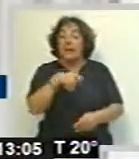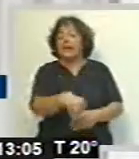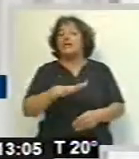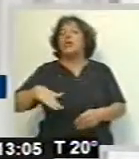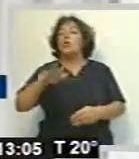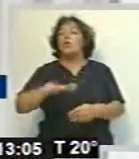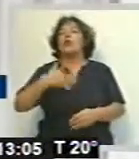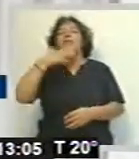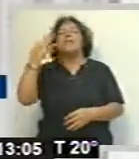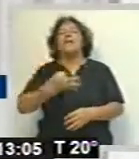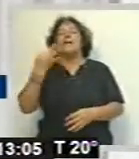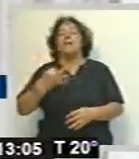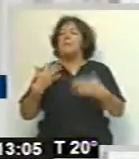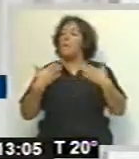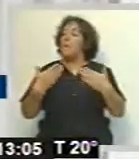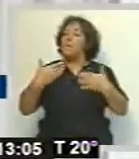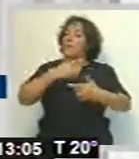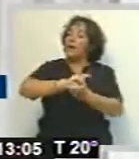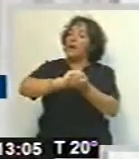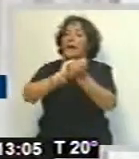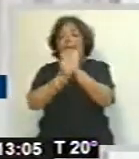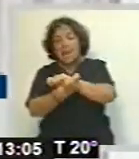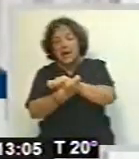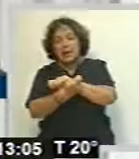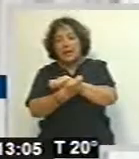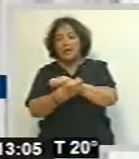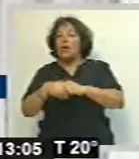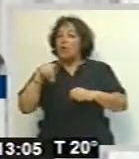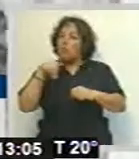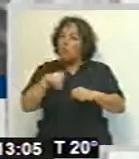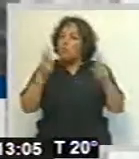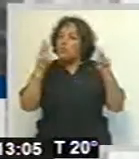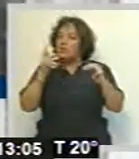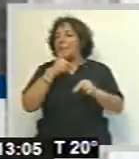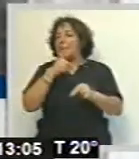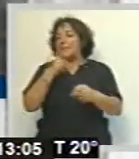verdad vamos a poder cambiar un devenir de la historia que parece irreversible.